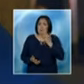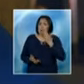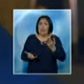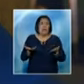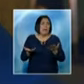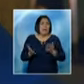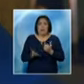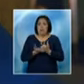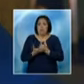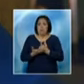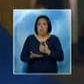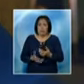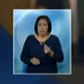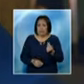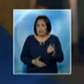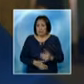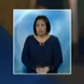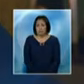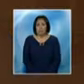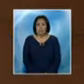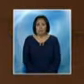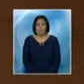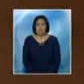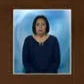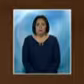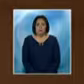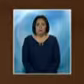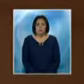desesperadamente apoyo económico.